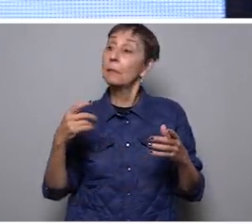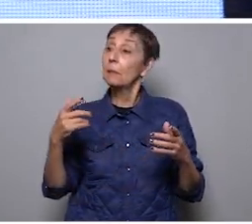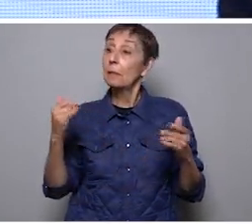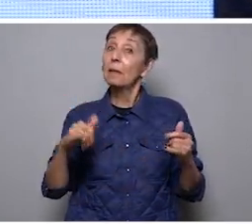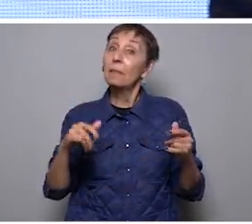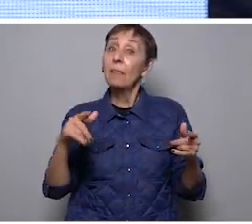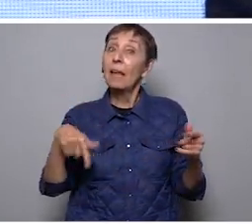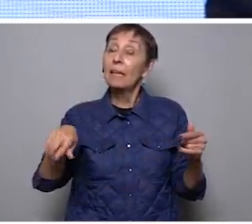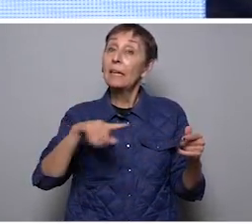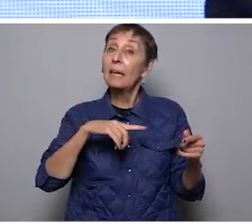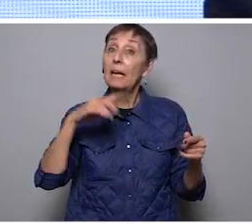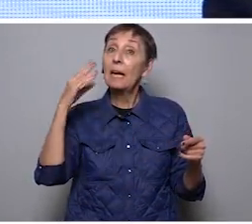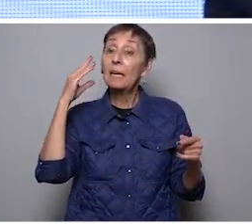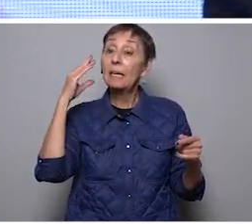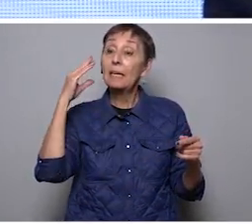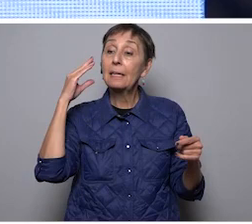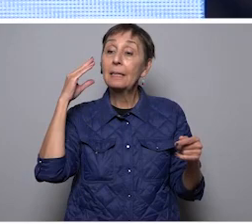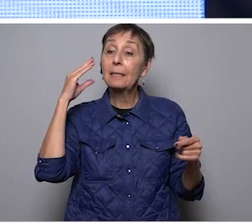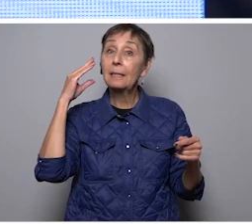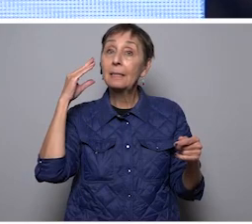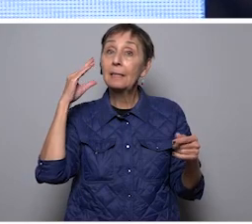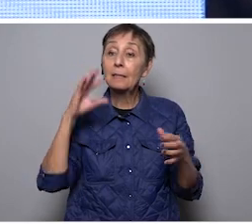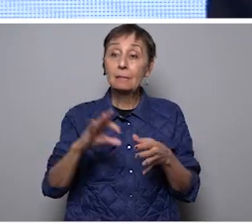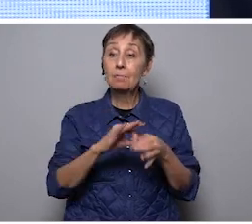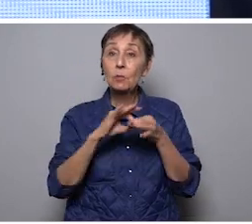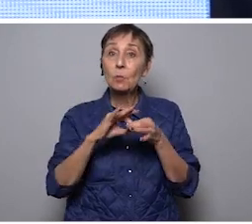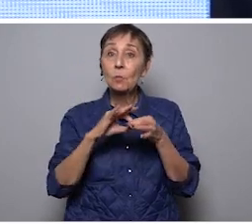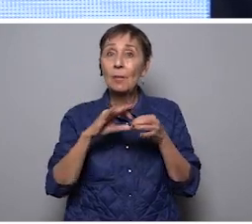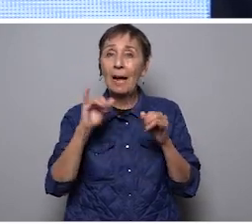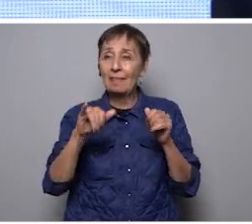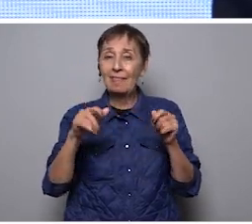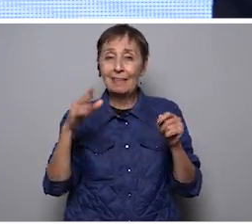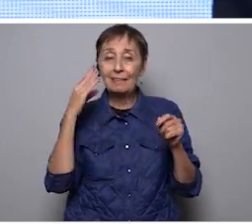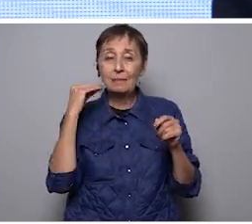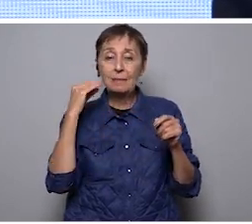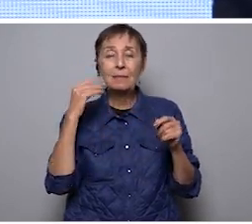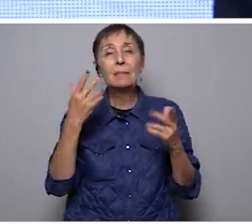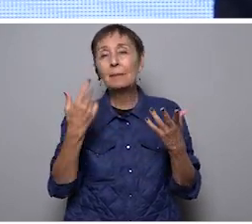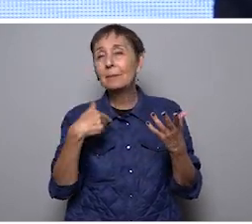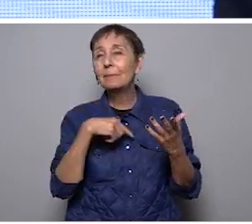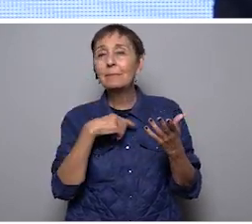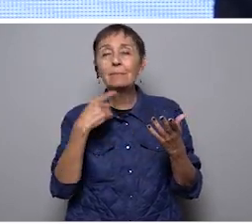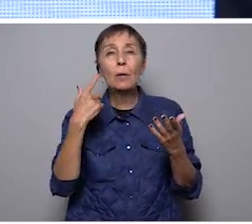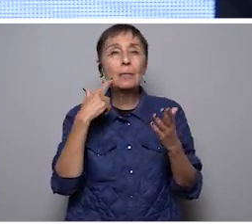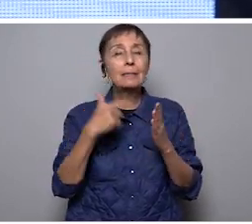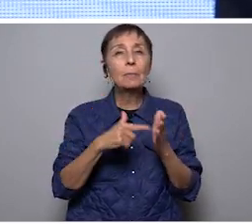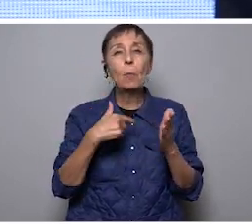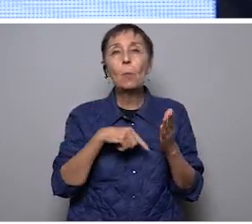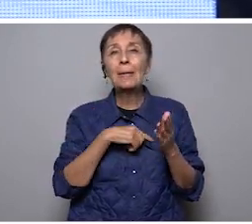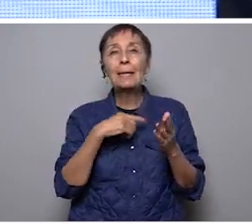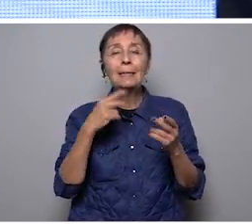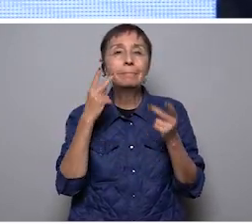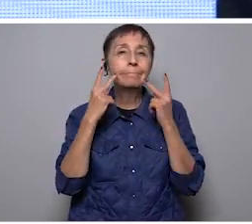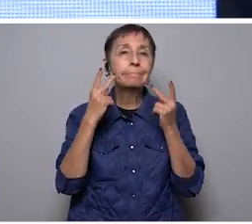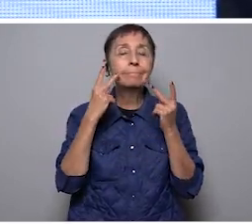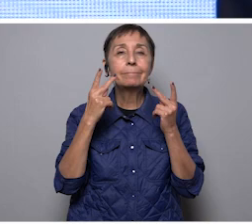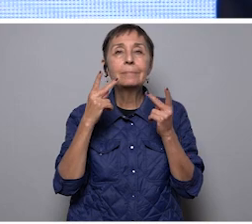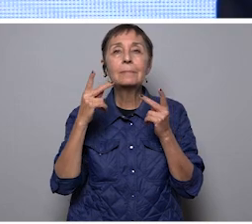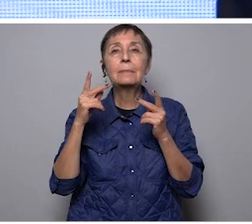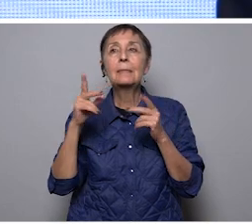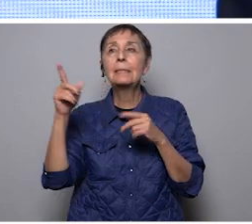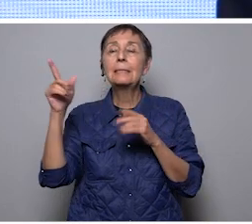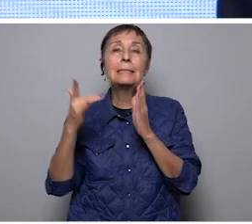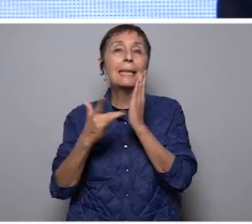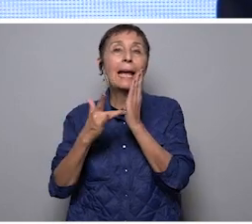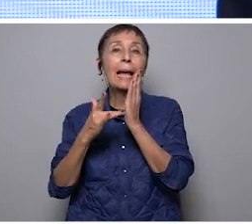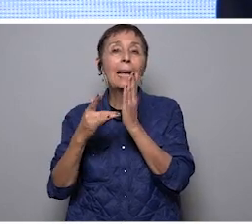campo en territorio que que es lo que nosotros tenemos con la experiencia de desarrollar soluciones tecnológicas Eh